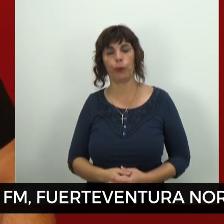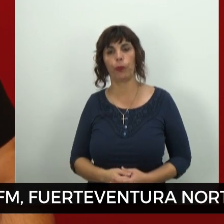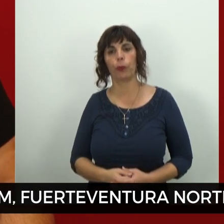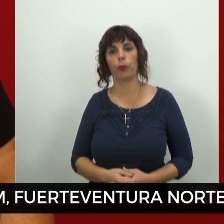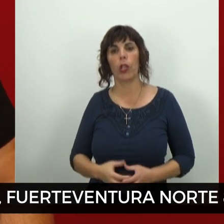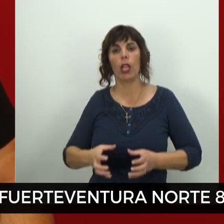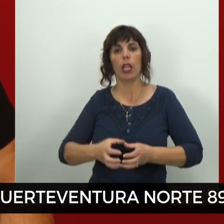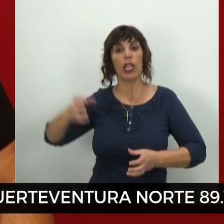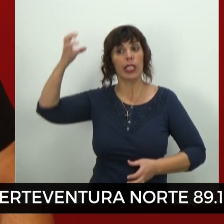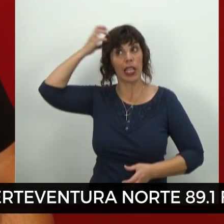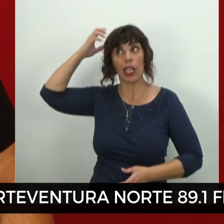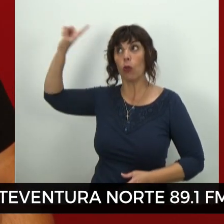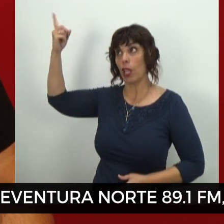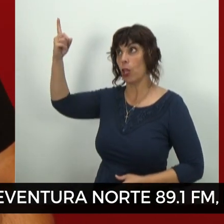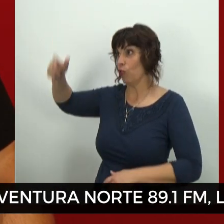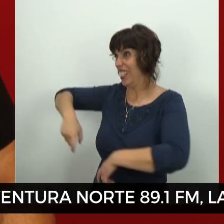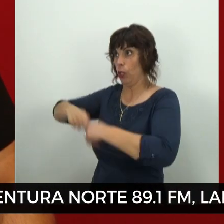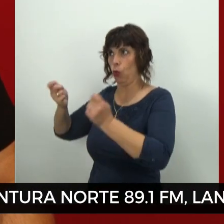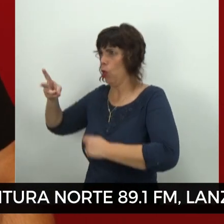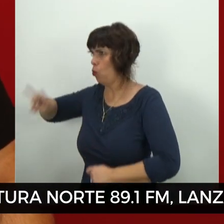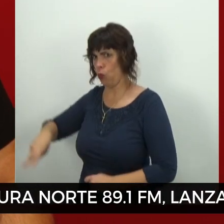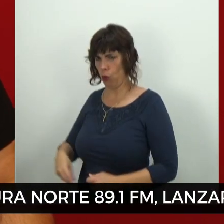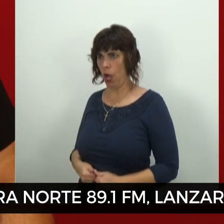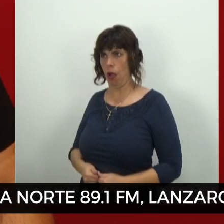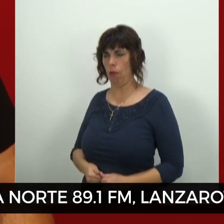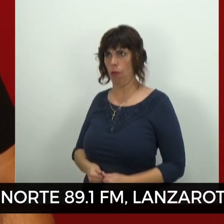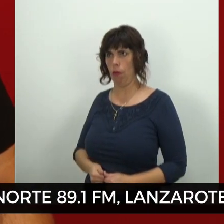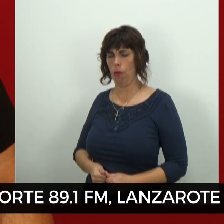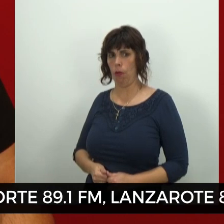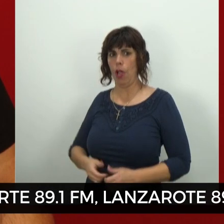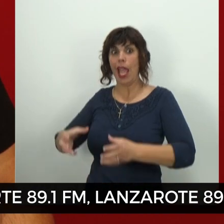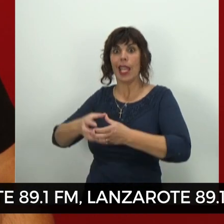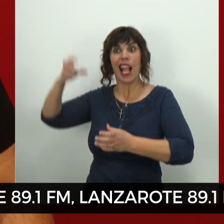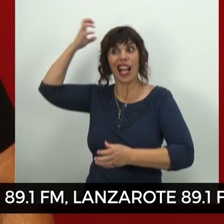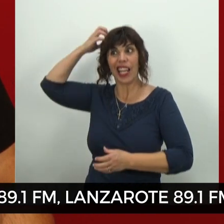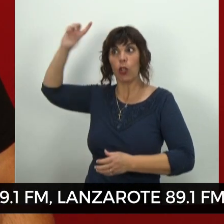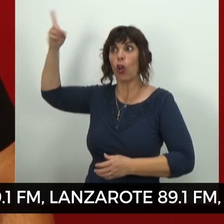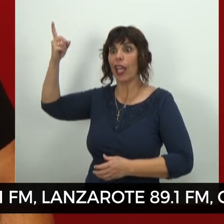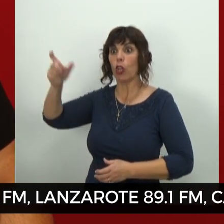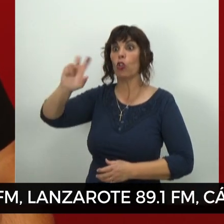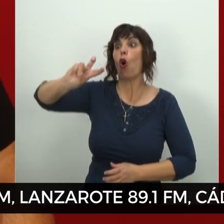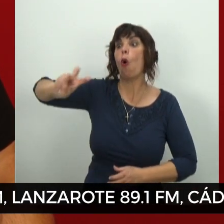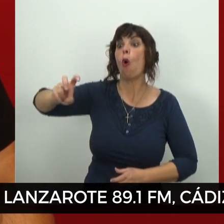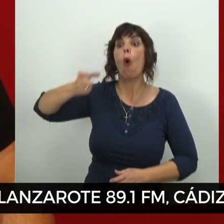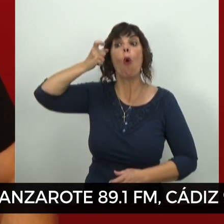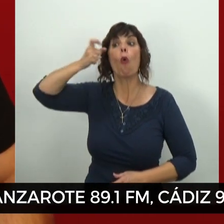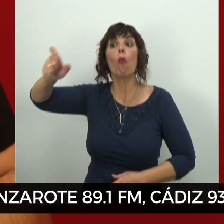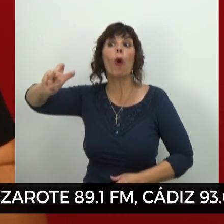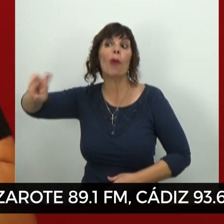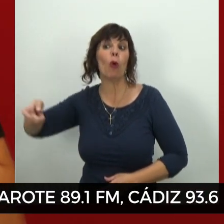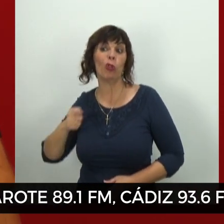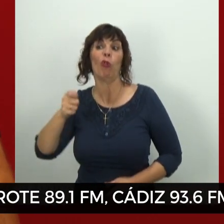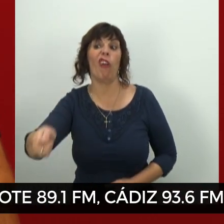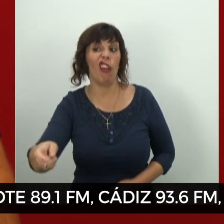Y ese reino jamás será destruido, ni será el reino dejado a otro pueblo. ¿Por qué? Porque